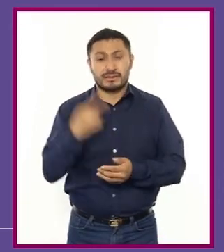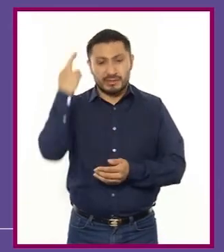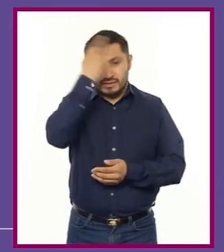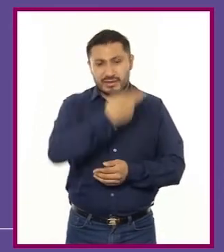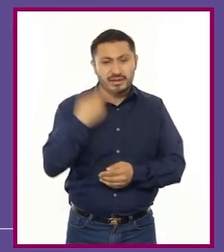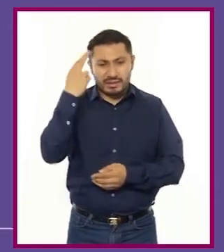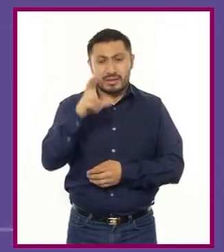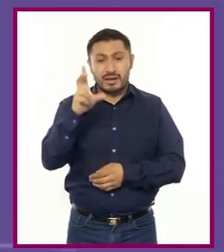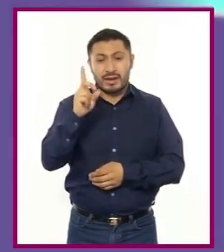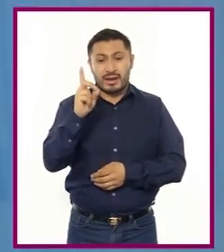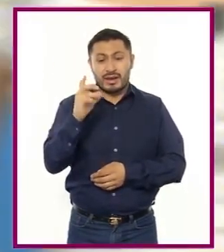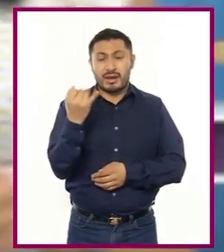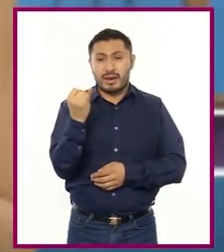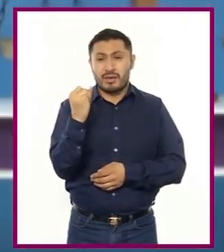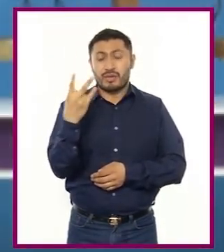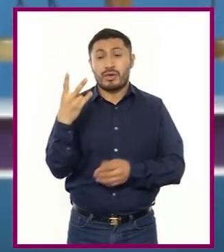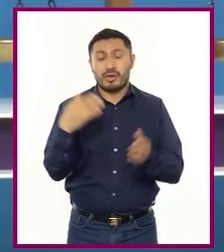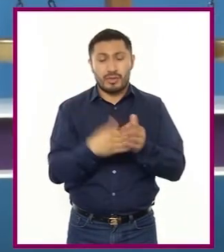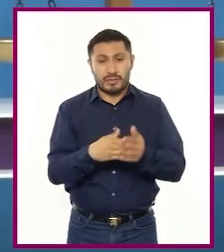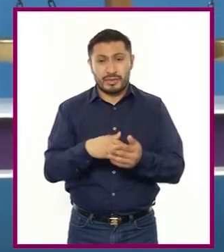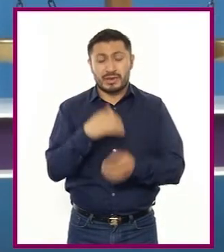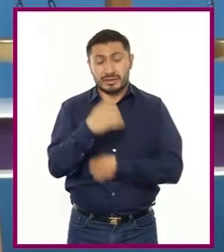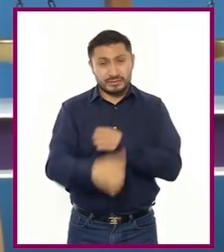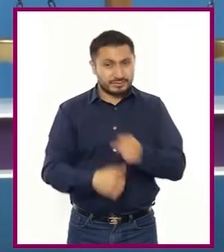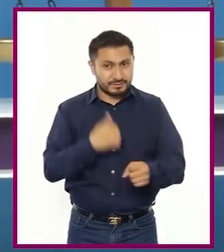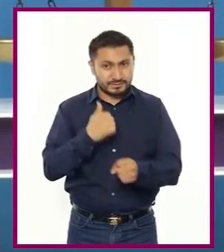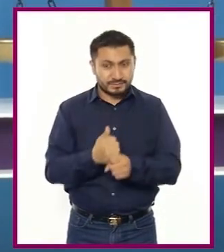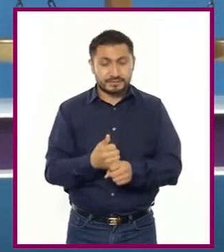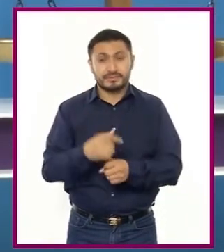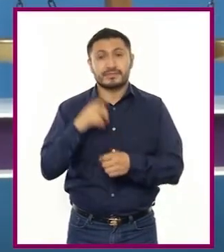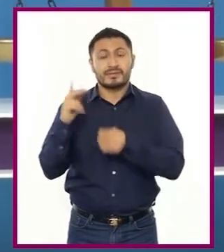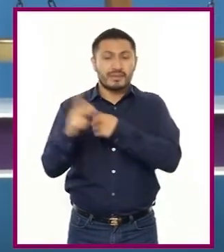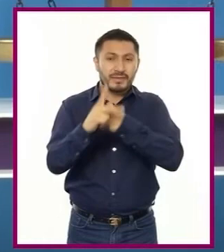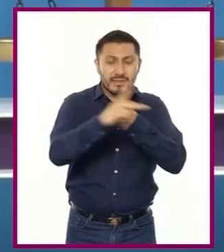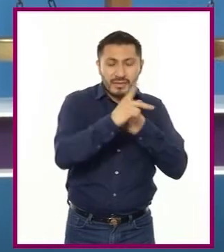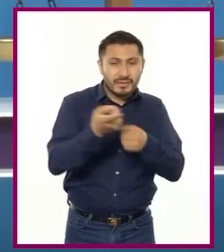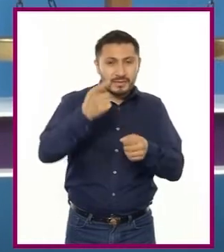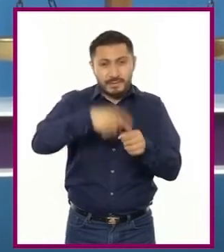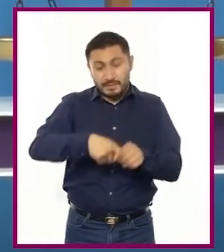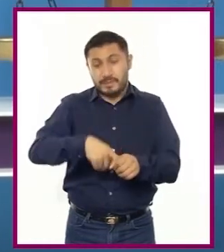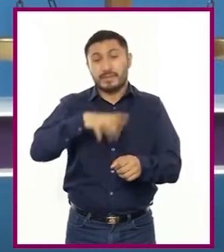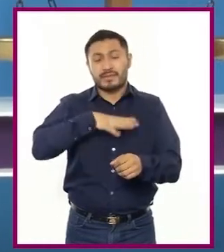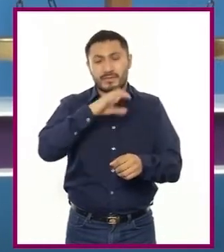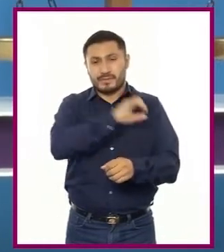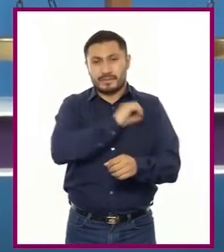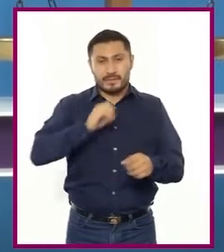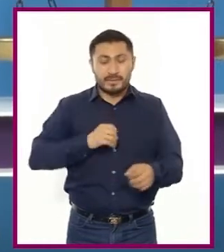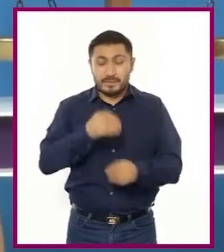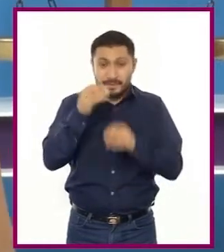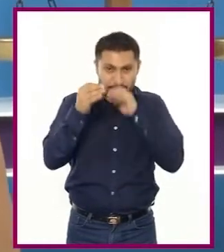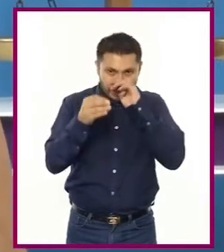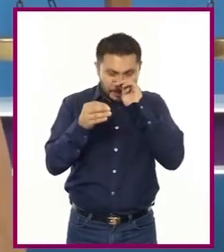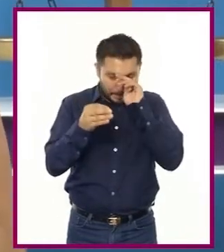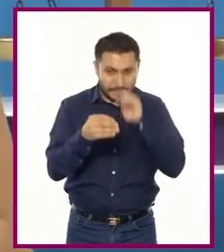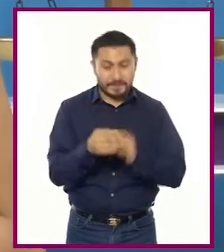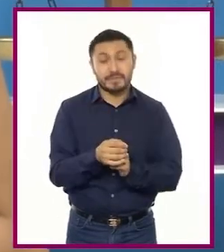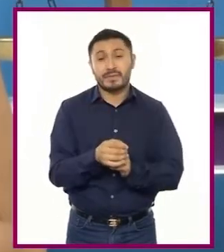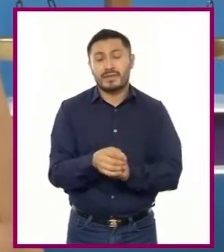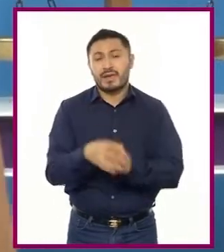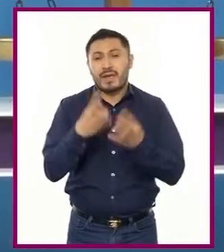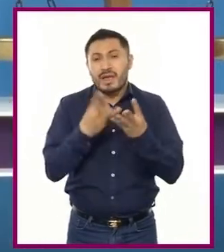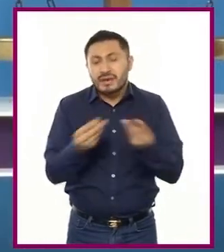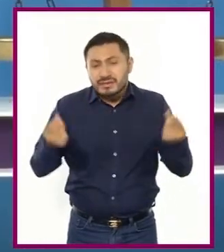de junio del 2000. Los estados, parte del convenio, están obligados a adoptar medidas inmediatas